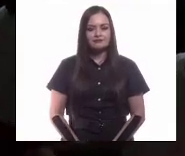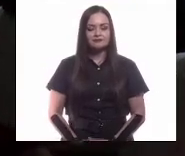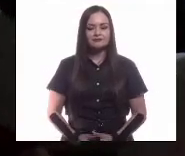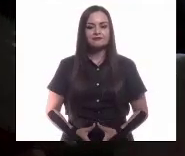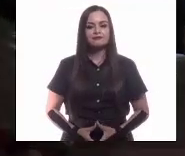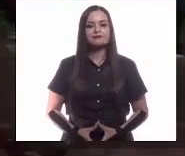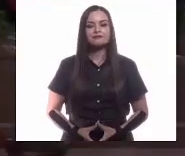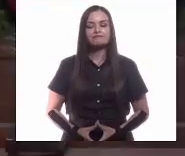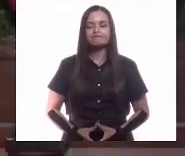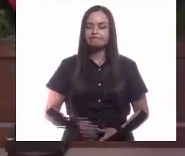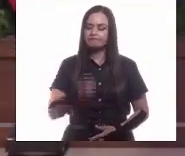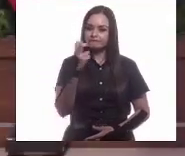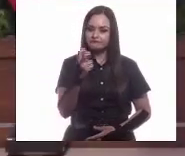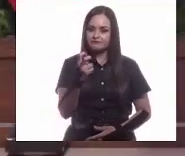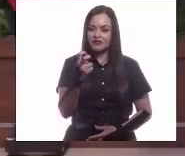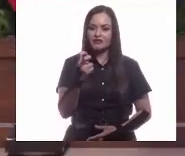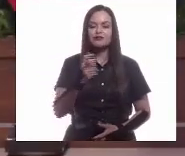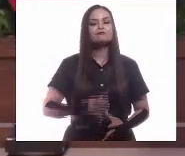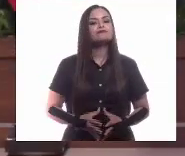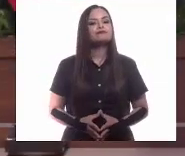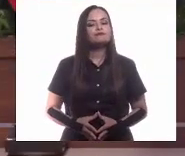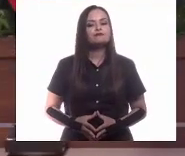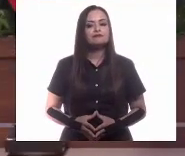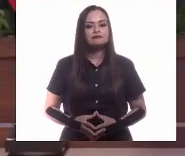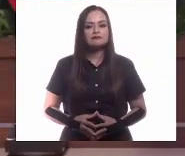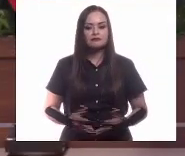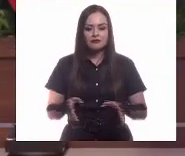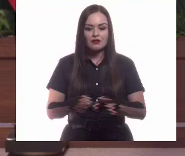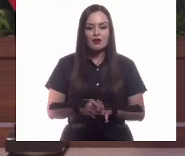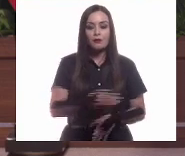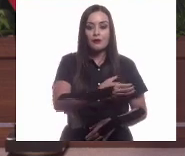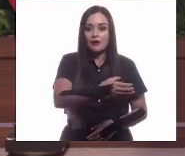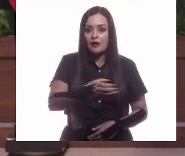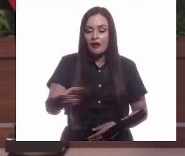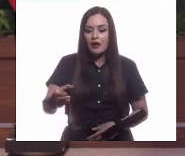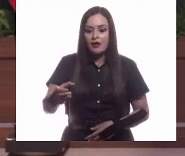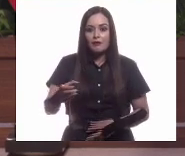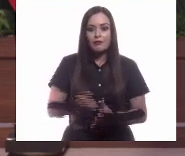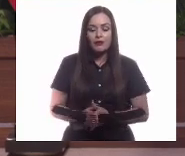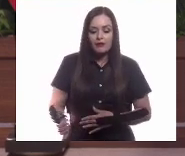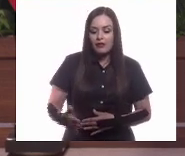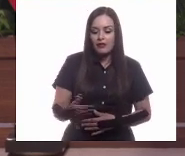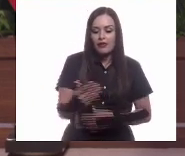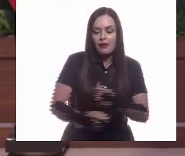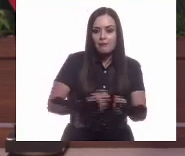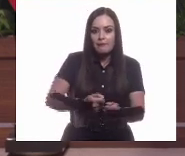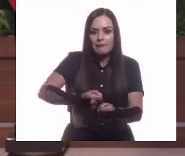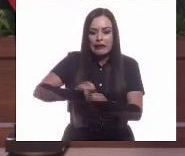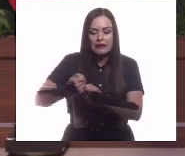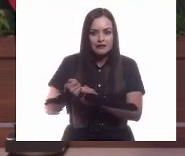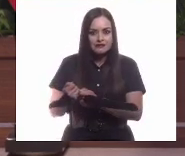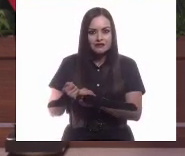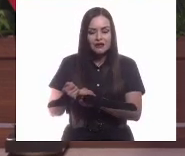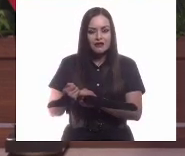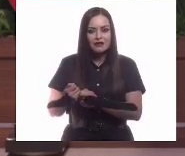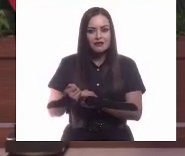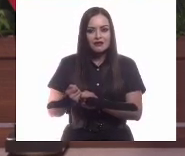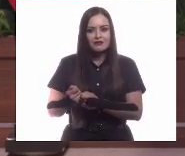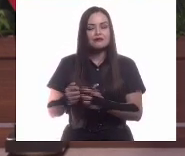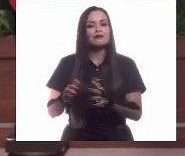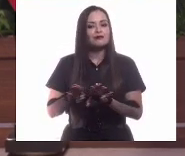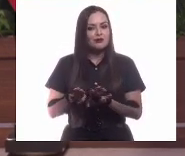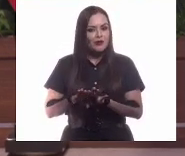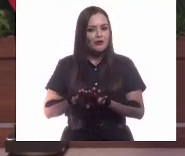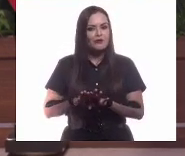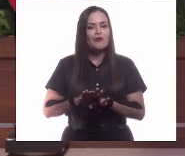Con estas bases procedimos a enganchar al campo, a la pesca y a nuestra proveeduría con la poderosa locomotora turística del